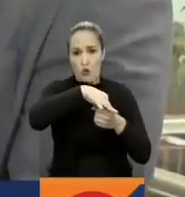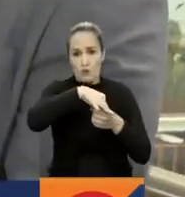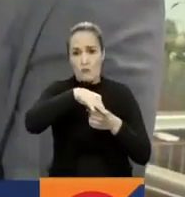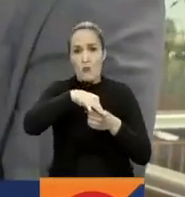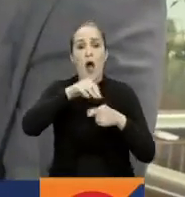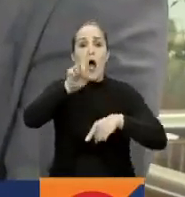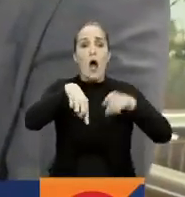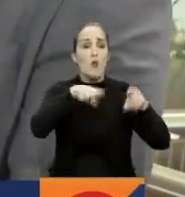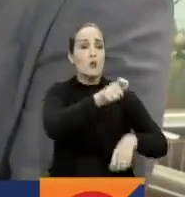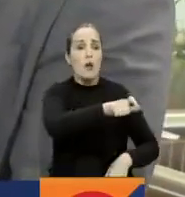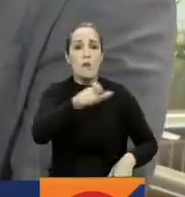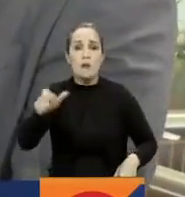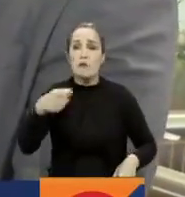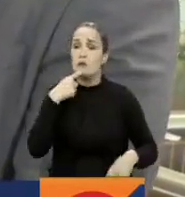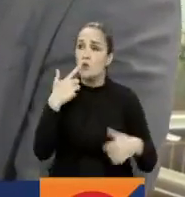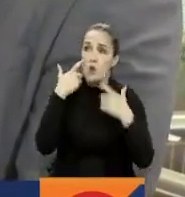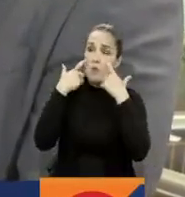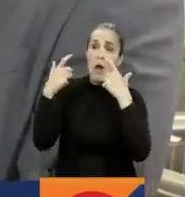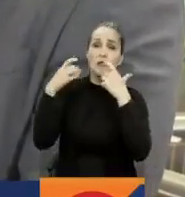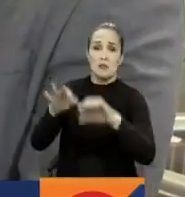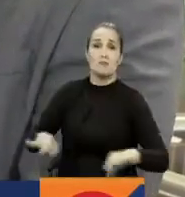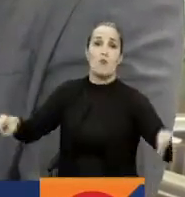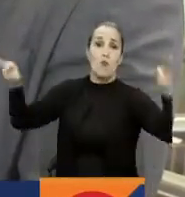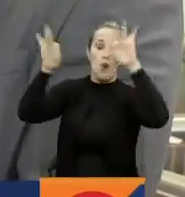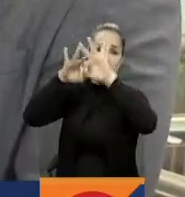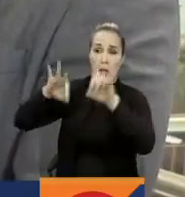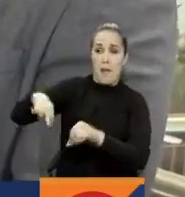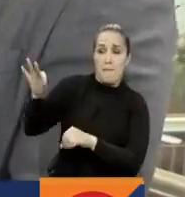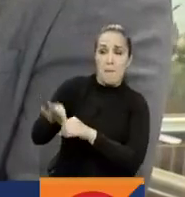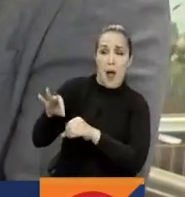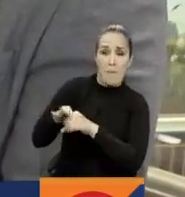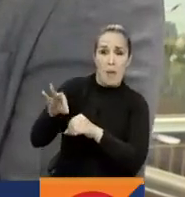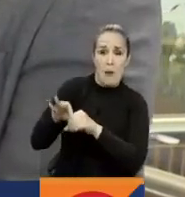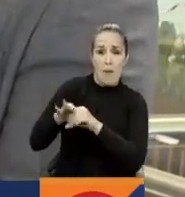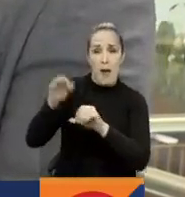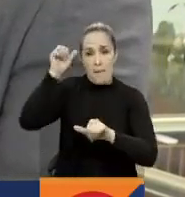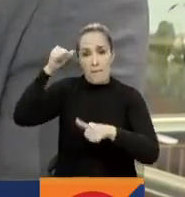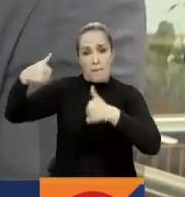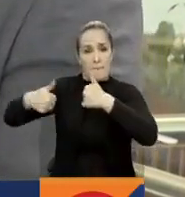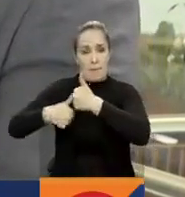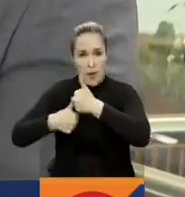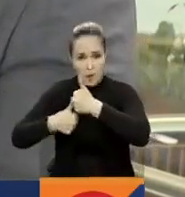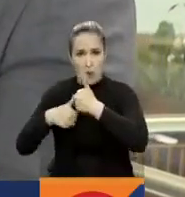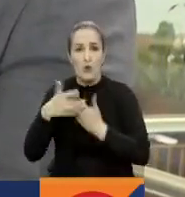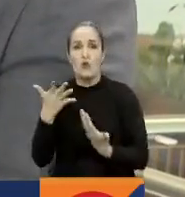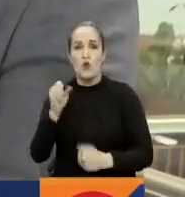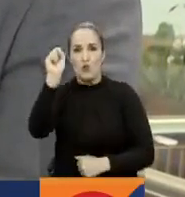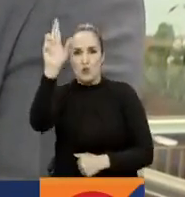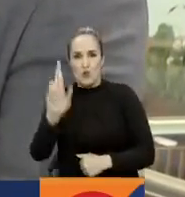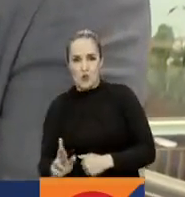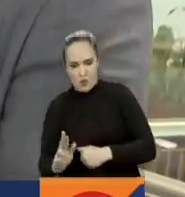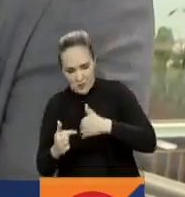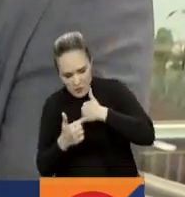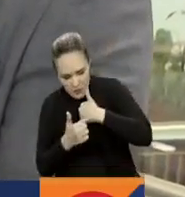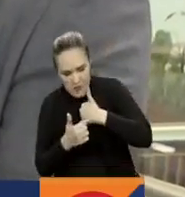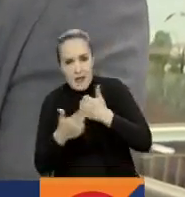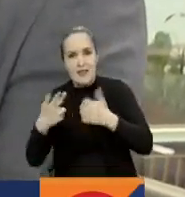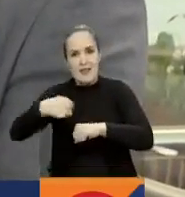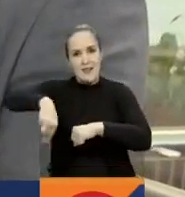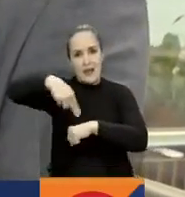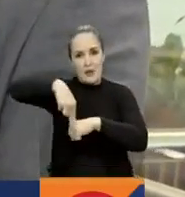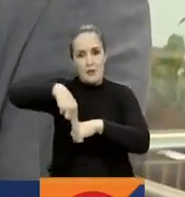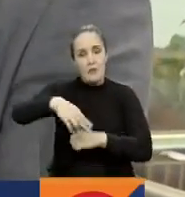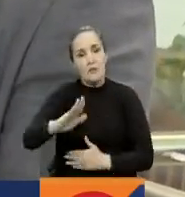la votación más importante de esa coalición del pacto histórico en el sur del territorio nacional. Señor gobernador